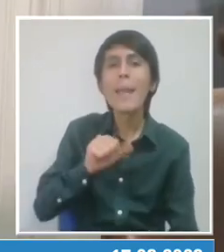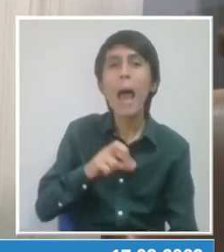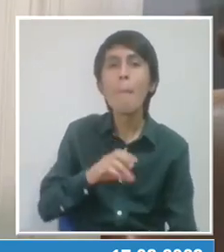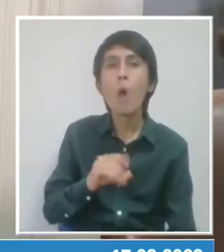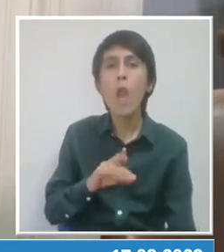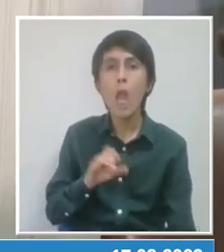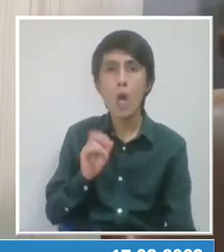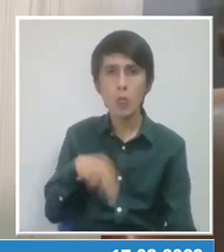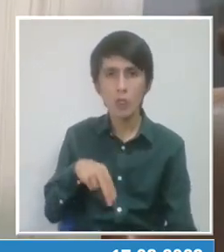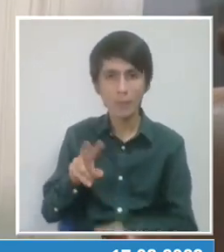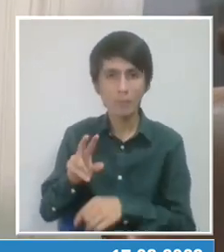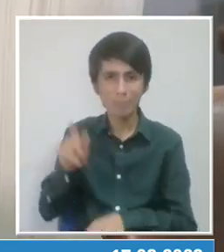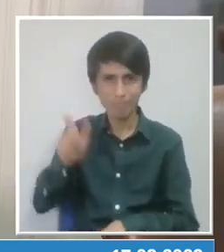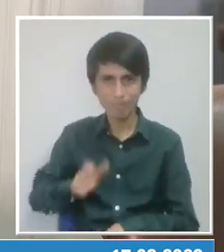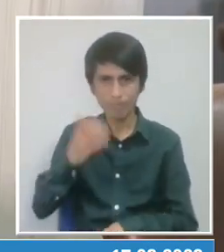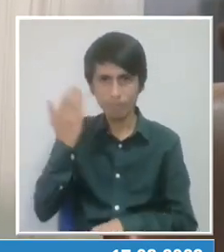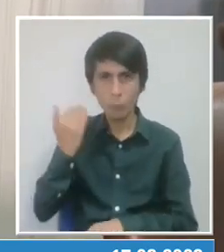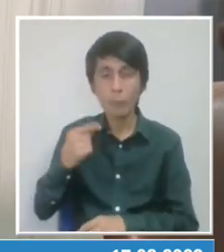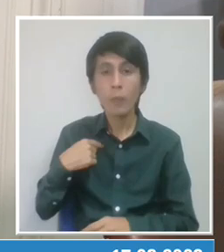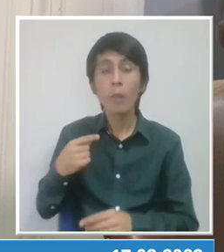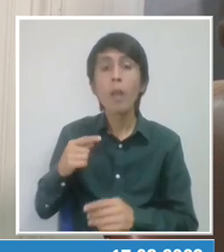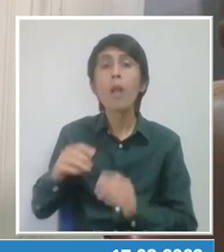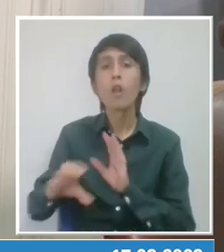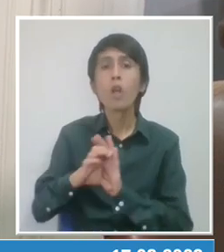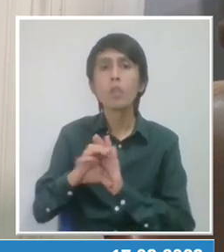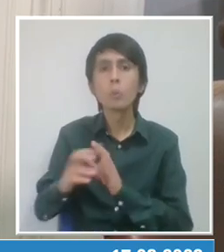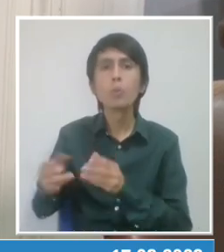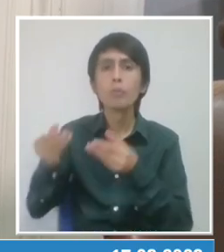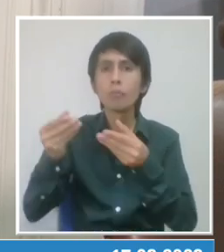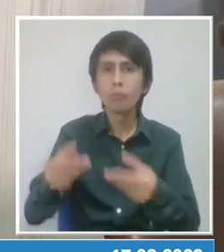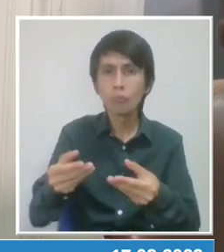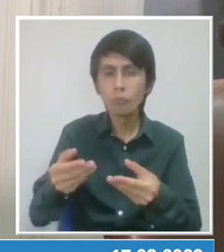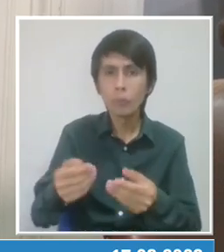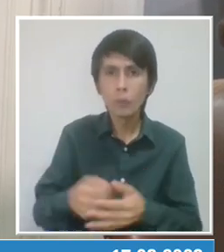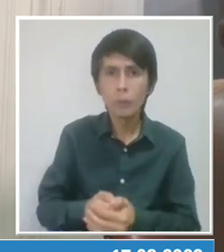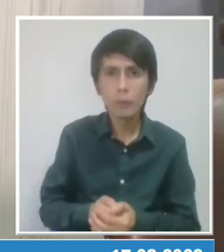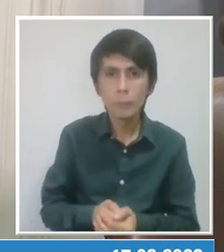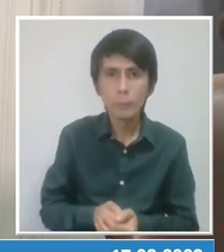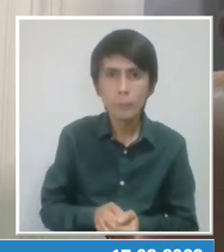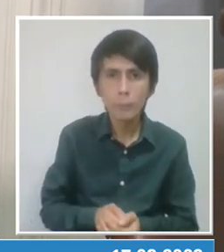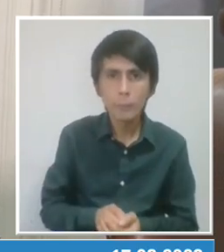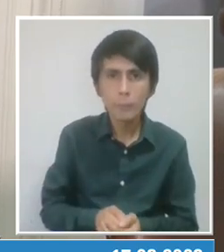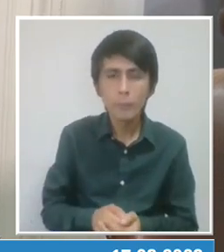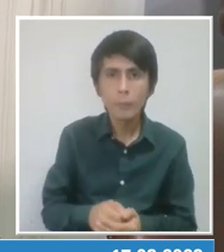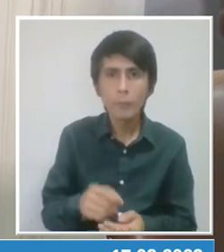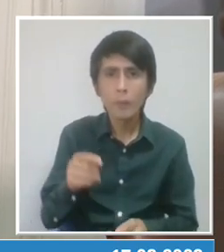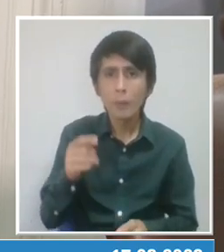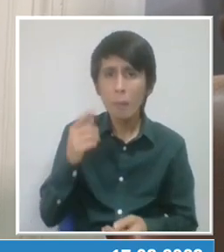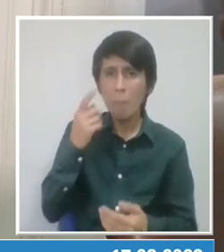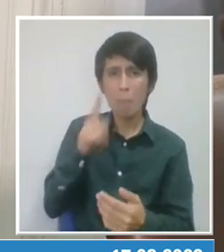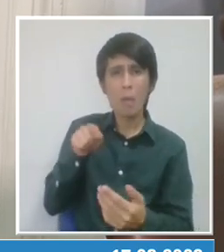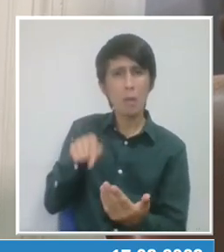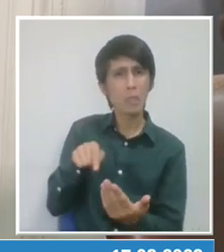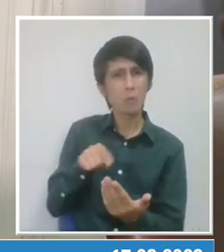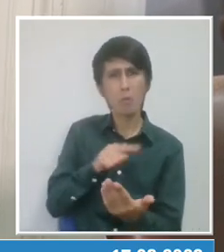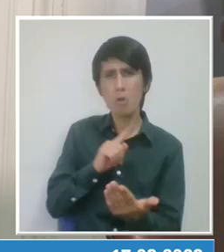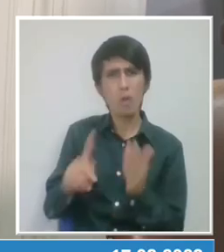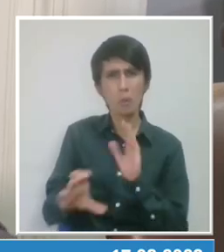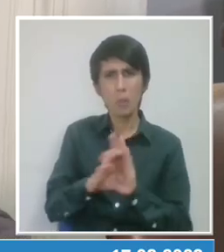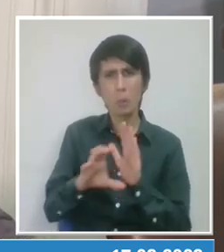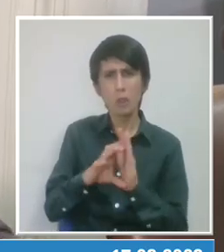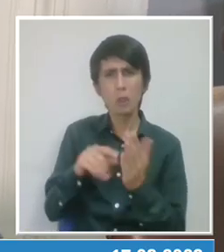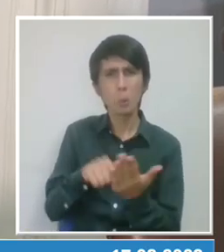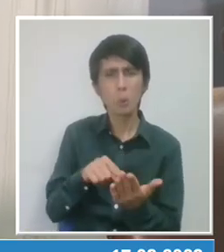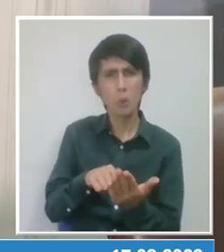la constitución de la Cuarta República. Pero Portalis le dice: eso no es una constitución, ese es un